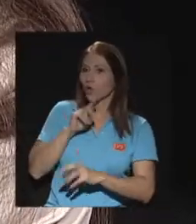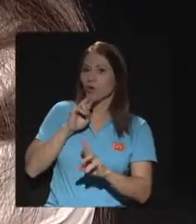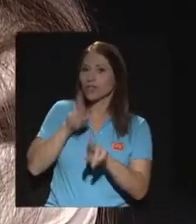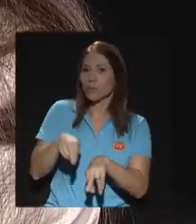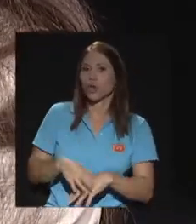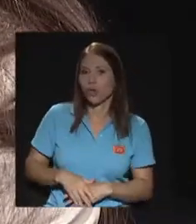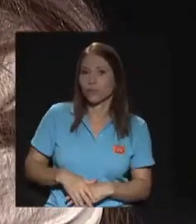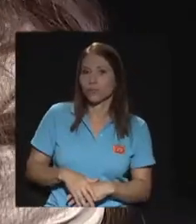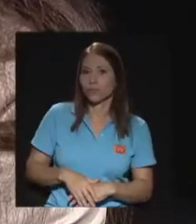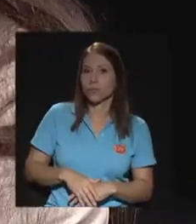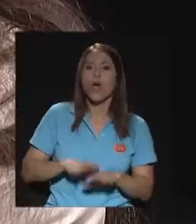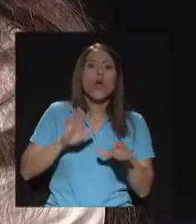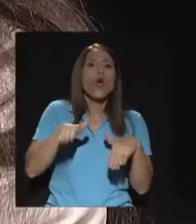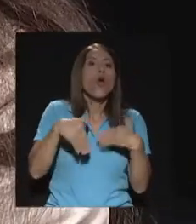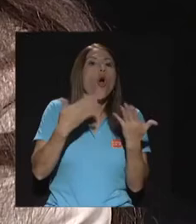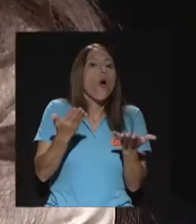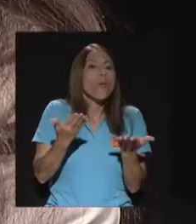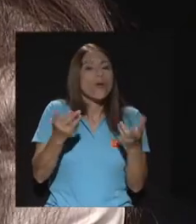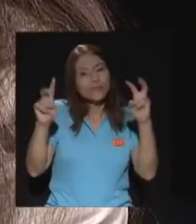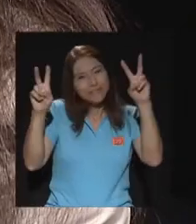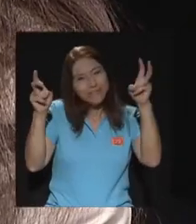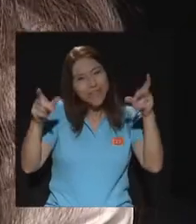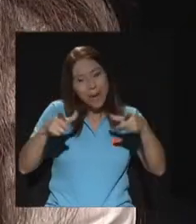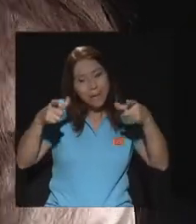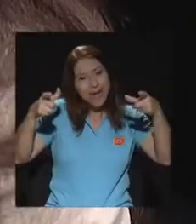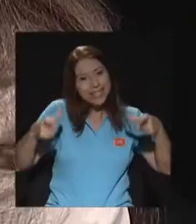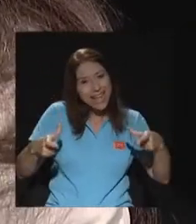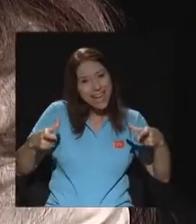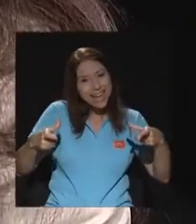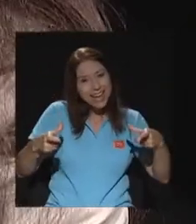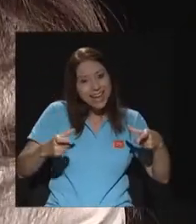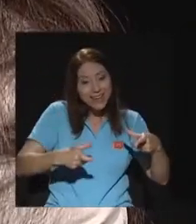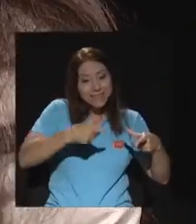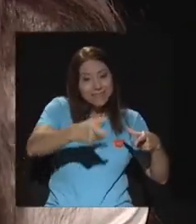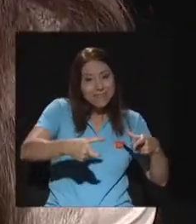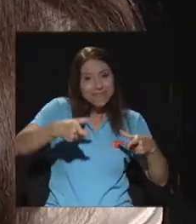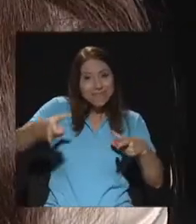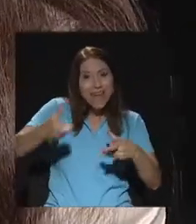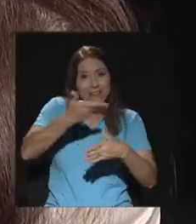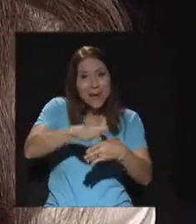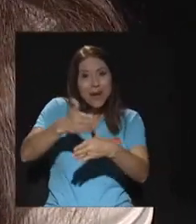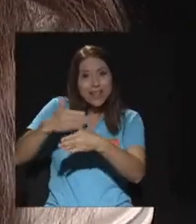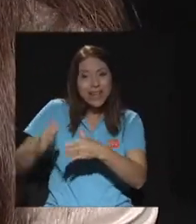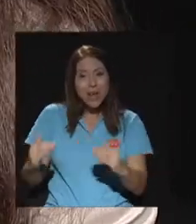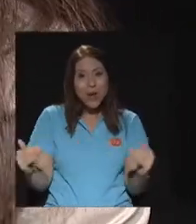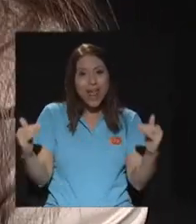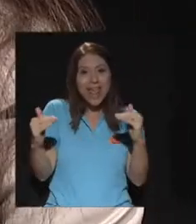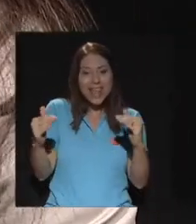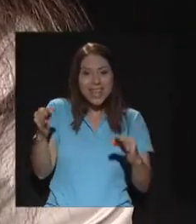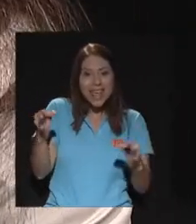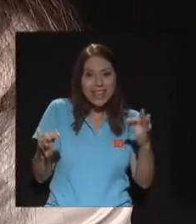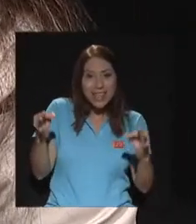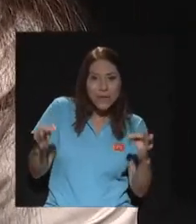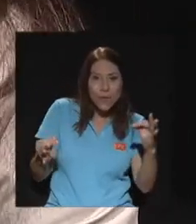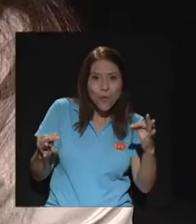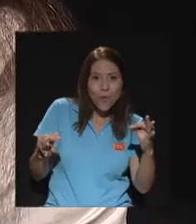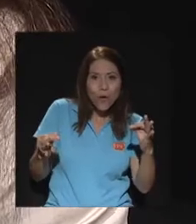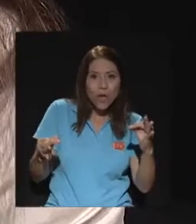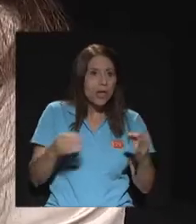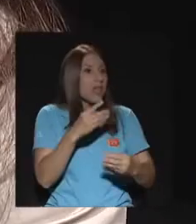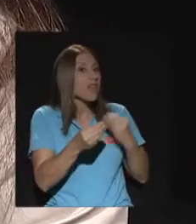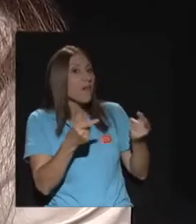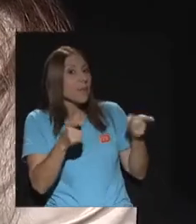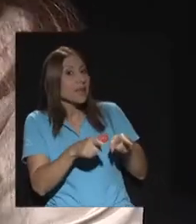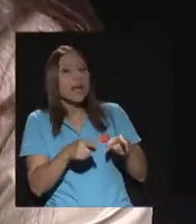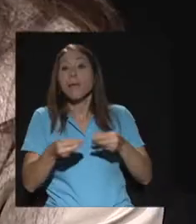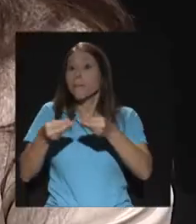repartir el pastel de manera que sea equitativo? Primero hay que ver qué sobra de ese pastel. Va a sobrar, y muchos ingenieros